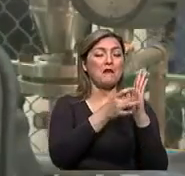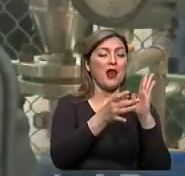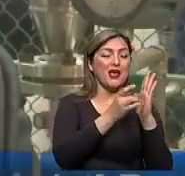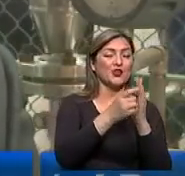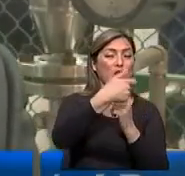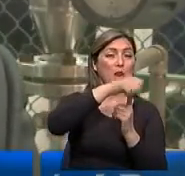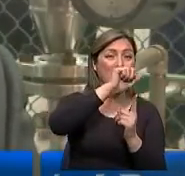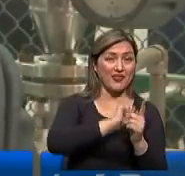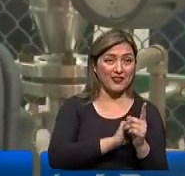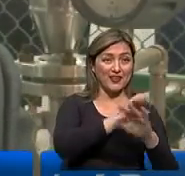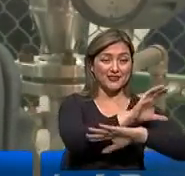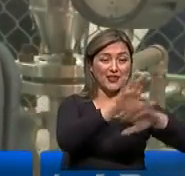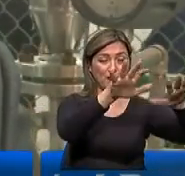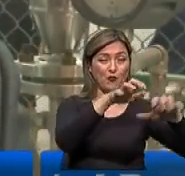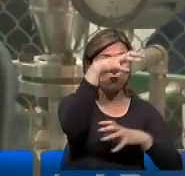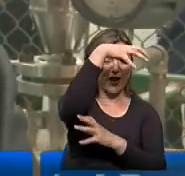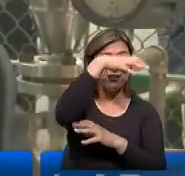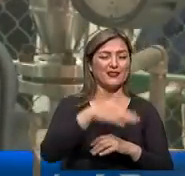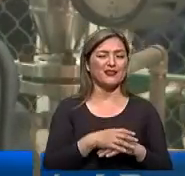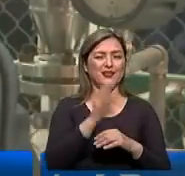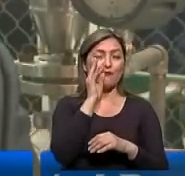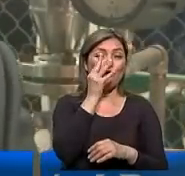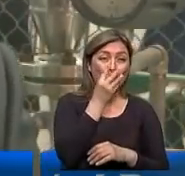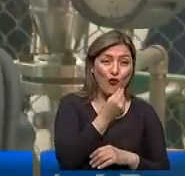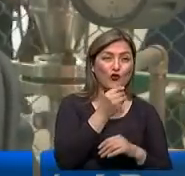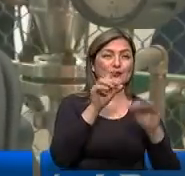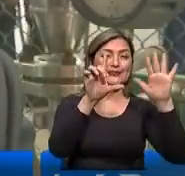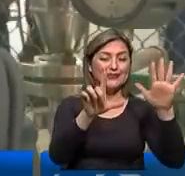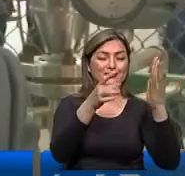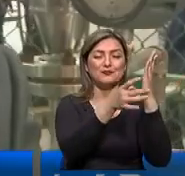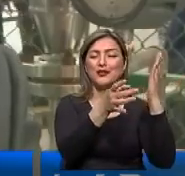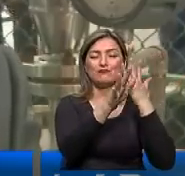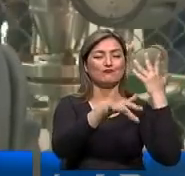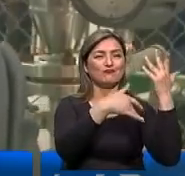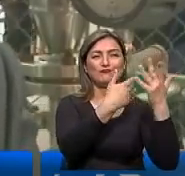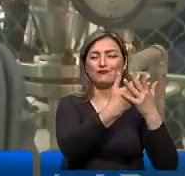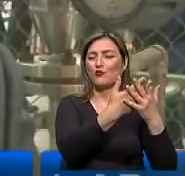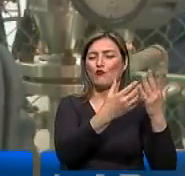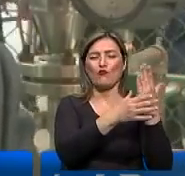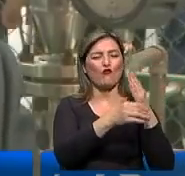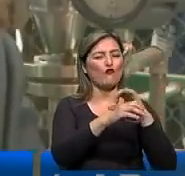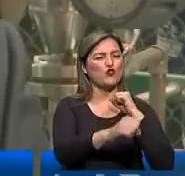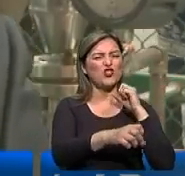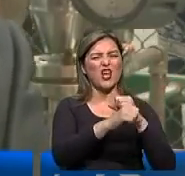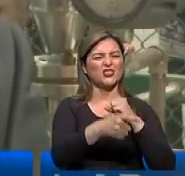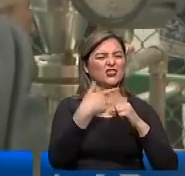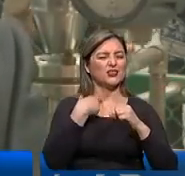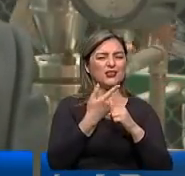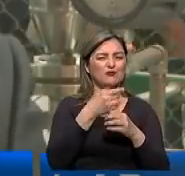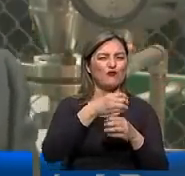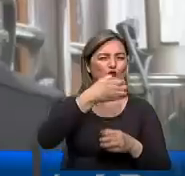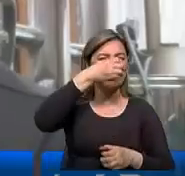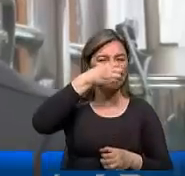plástico de los agricultores, todo lo que es los siete plásticos, fundas, botellas, todo lo que es